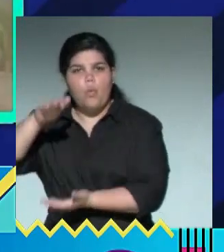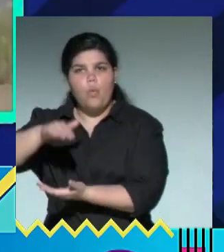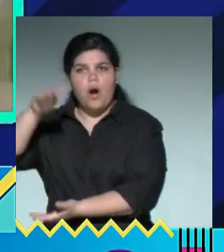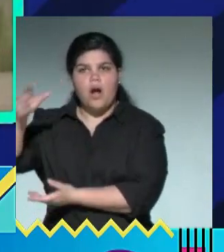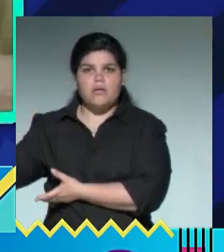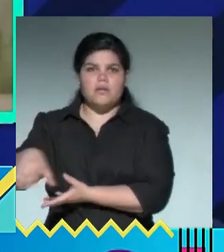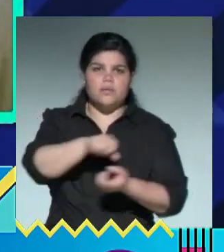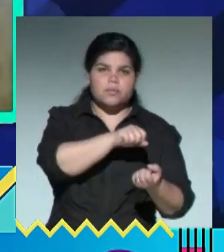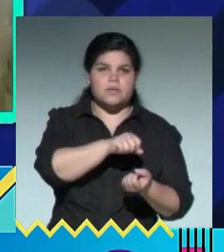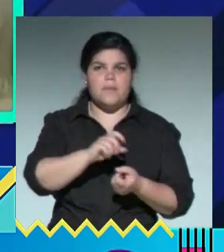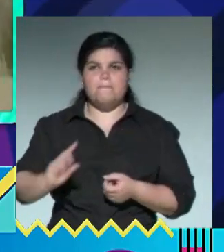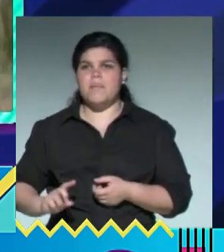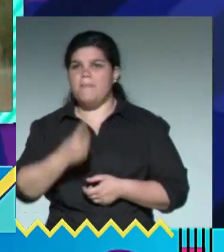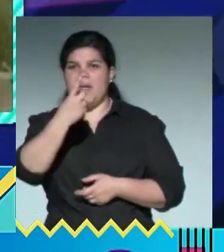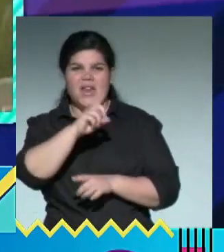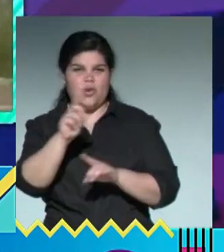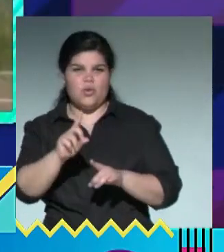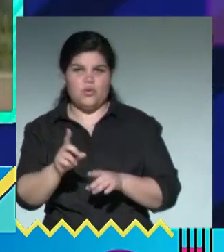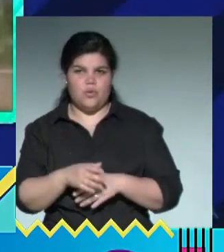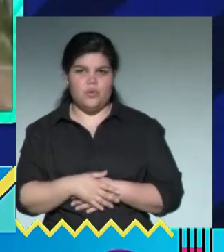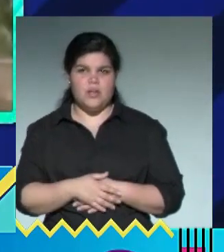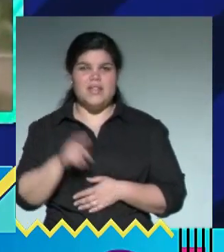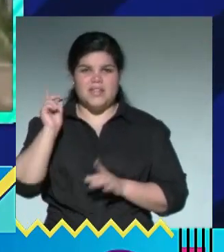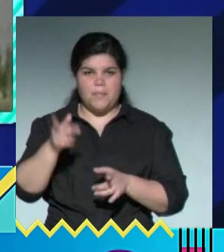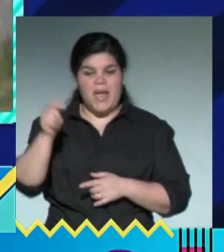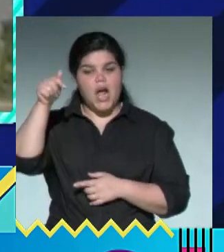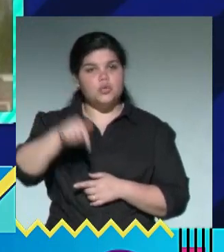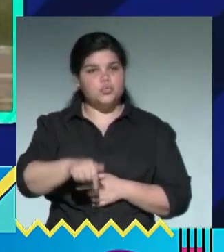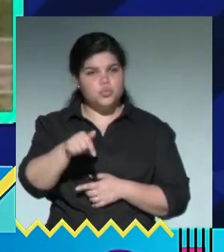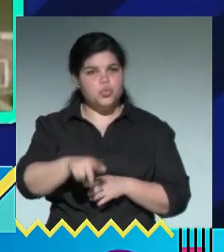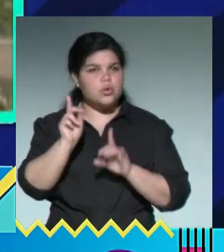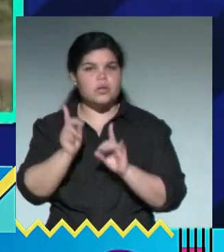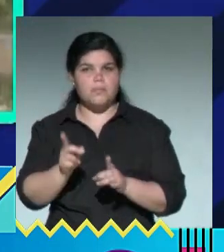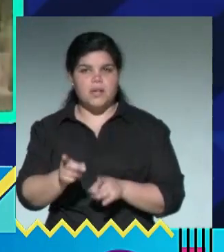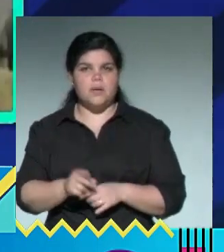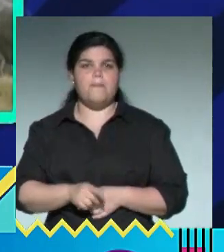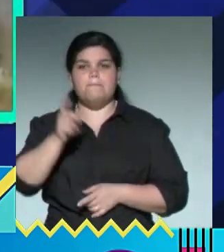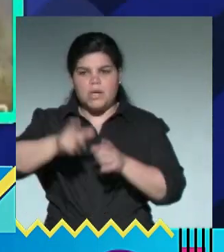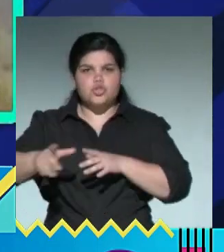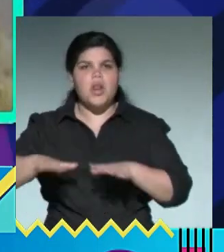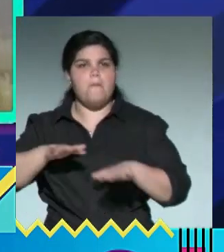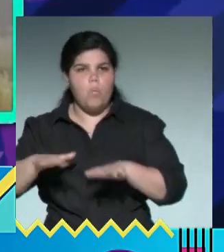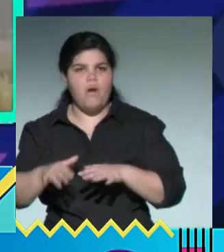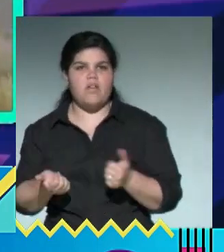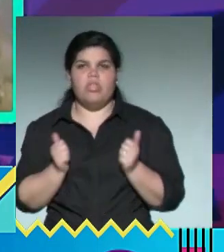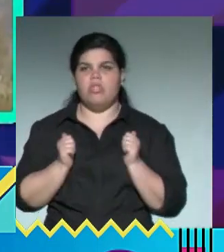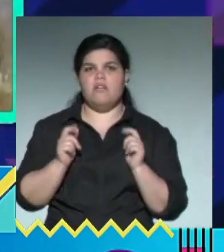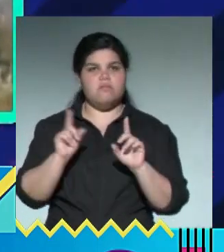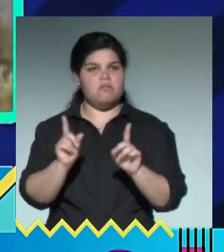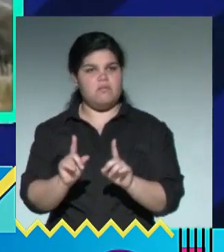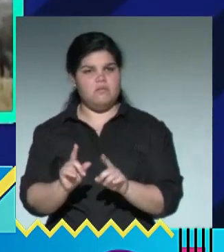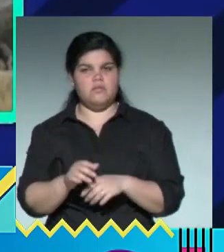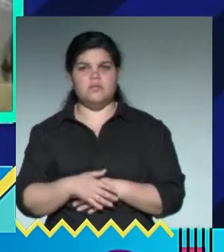es la primera vez que pasa, pasó en los incendios del sur también. Y es como que la gente se moviliza, un poco por